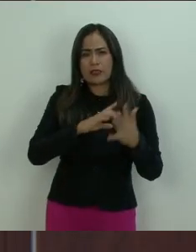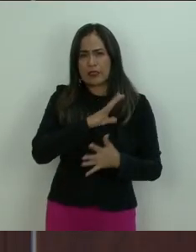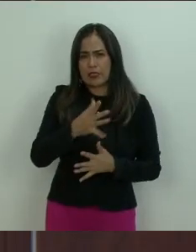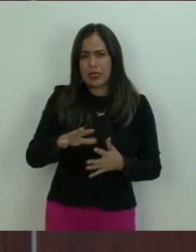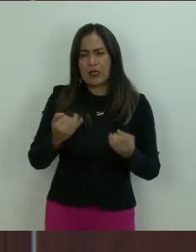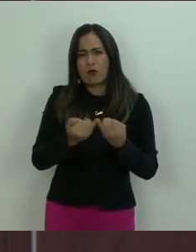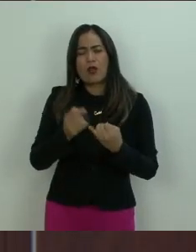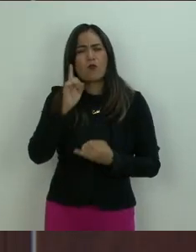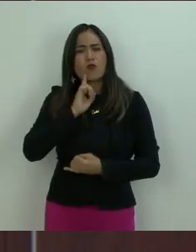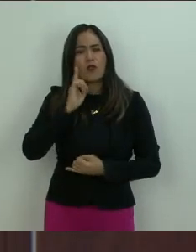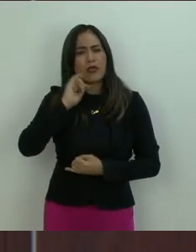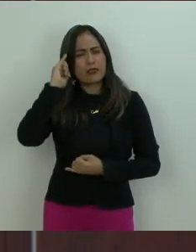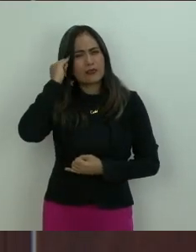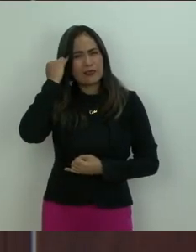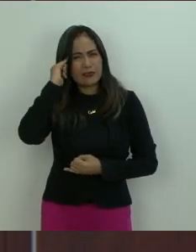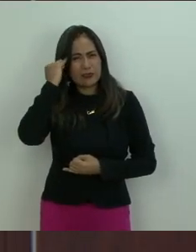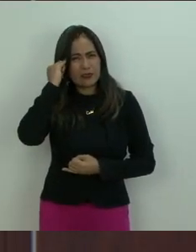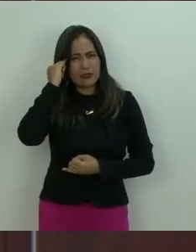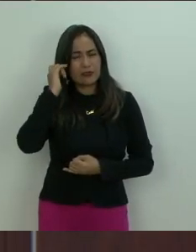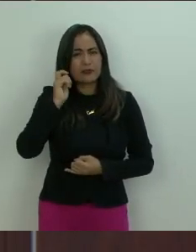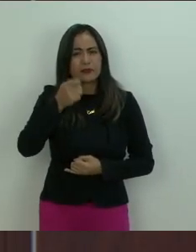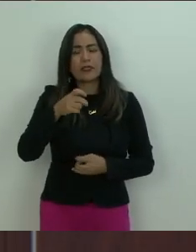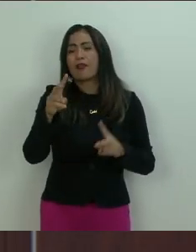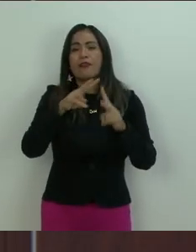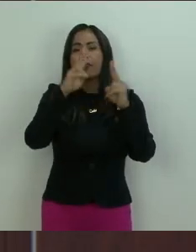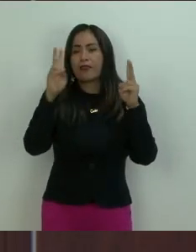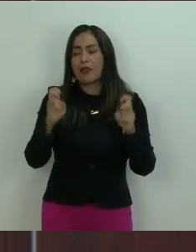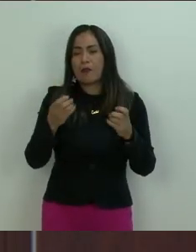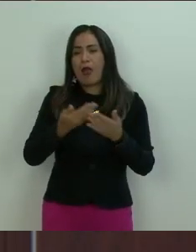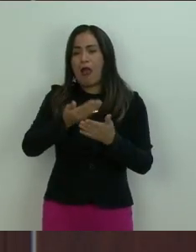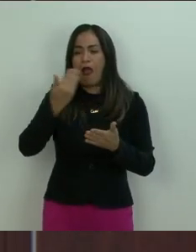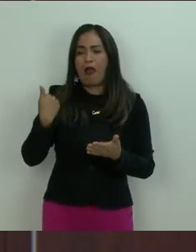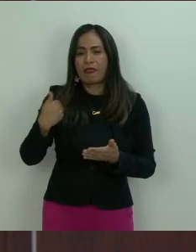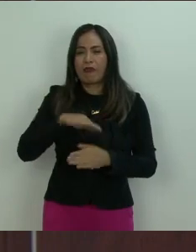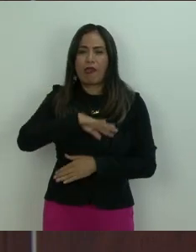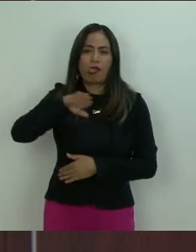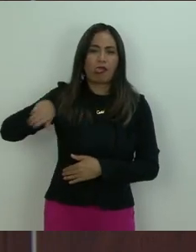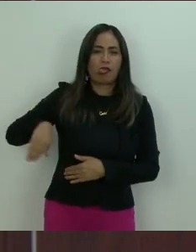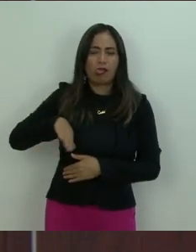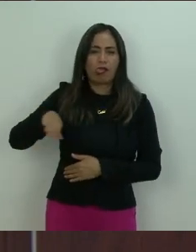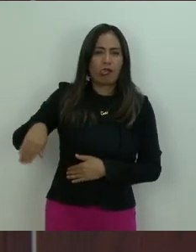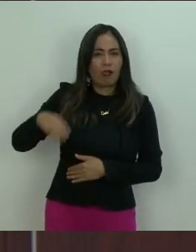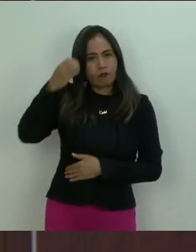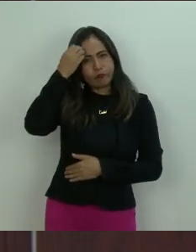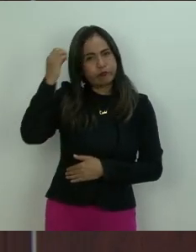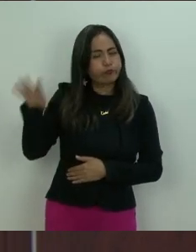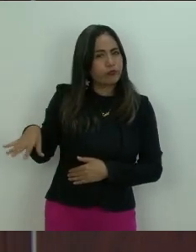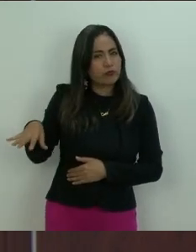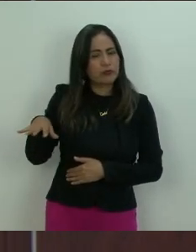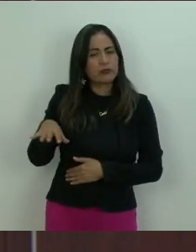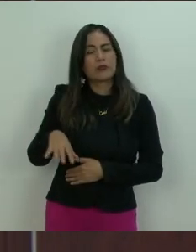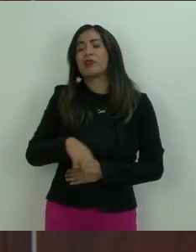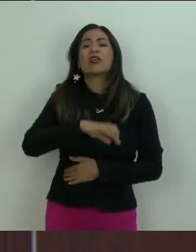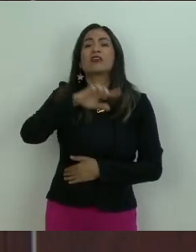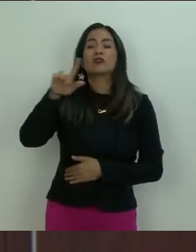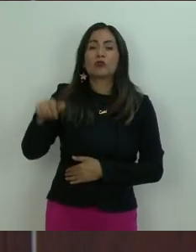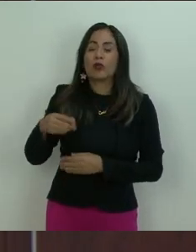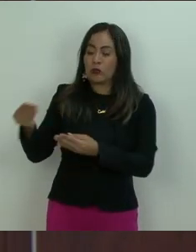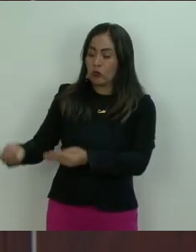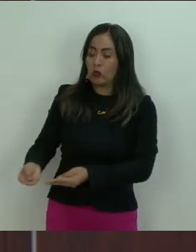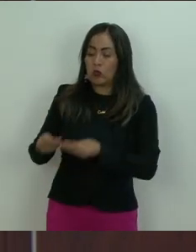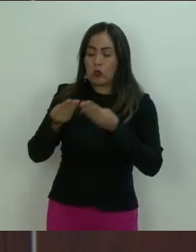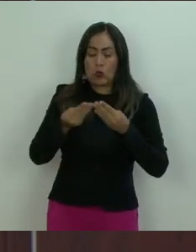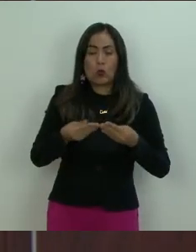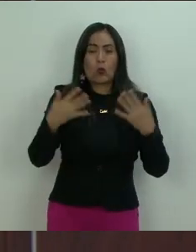mujeres indígenas, es para que temas que han sido soslayados de pronto tomen la relevancia que debieron